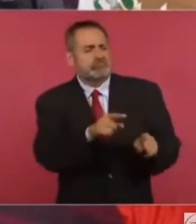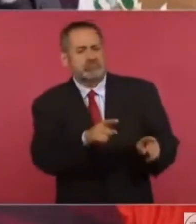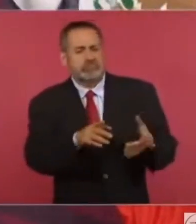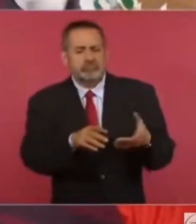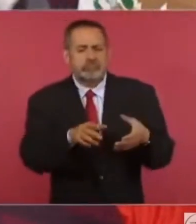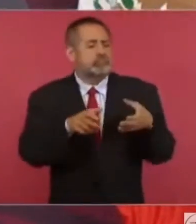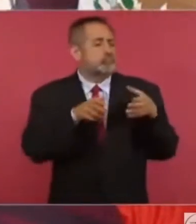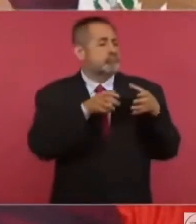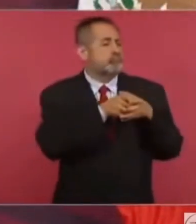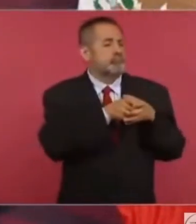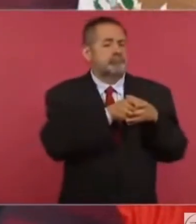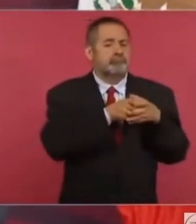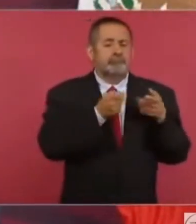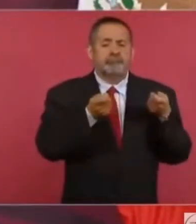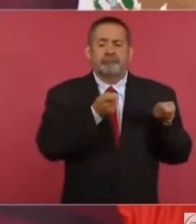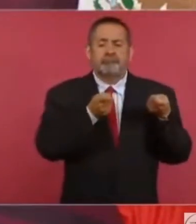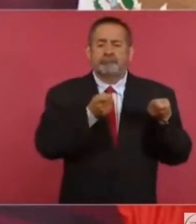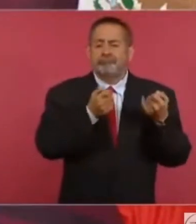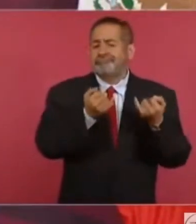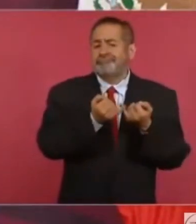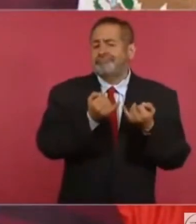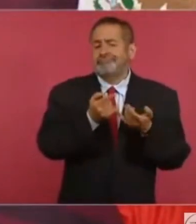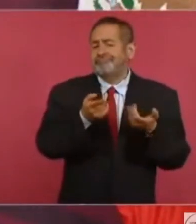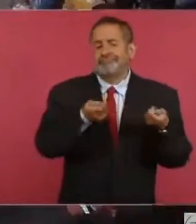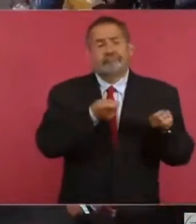que dominaba